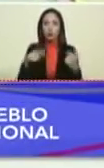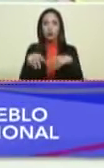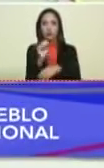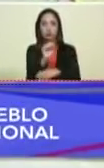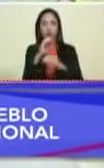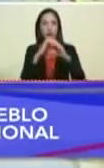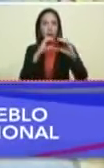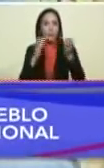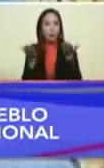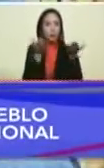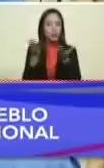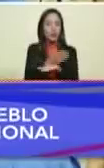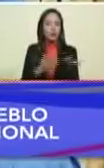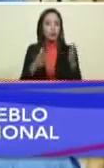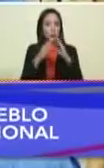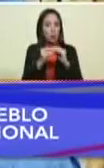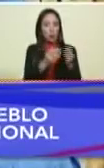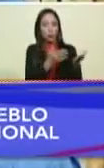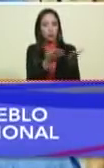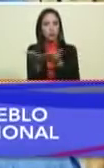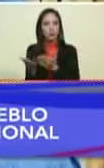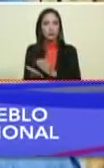transporte público.